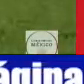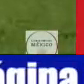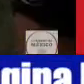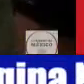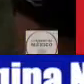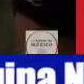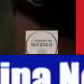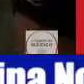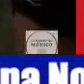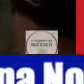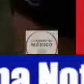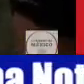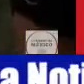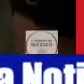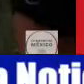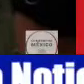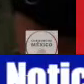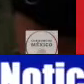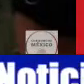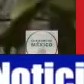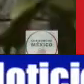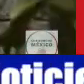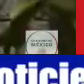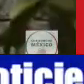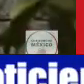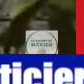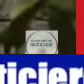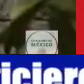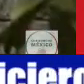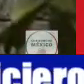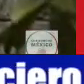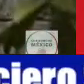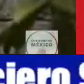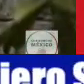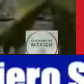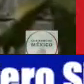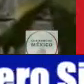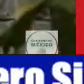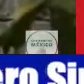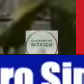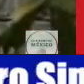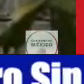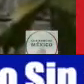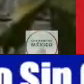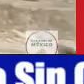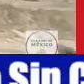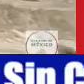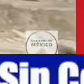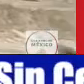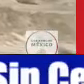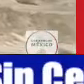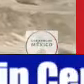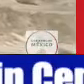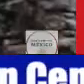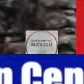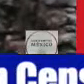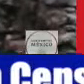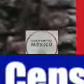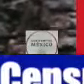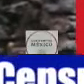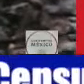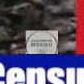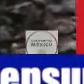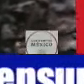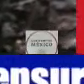el pasado y el presente del mundo maya en recorridos que vinculen aprendizaje reflexión y